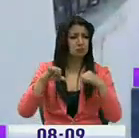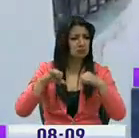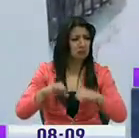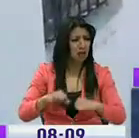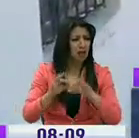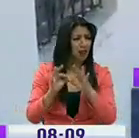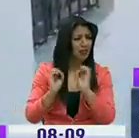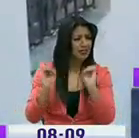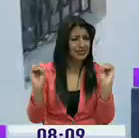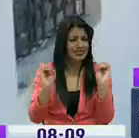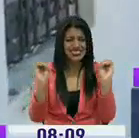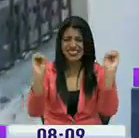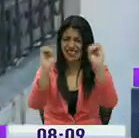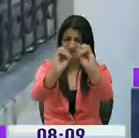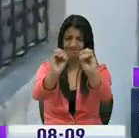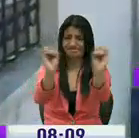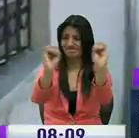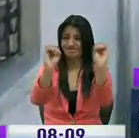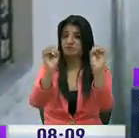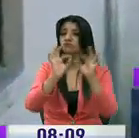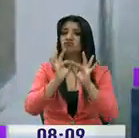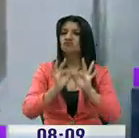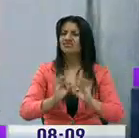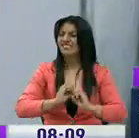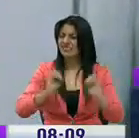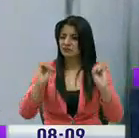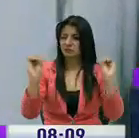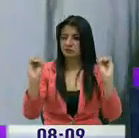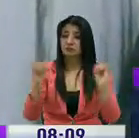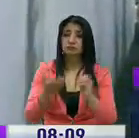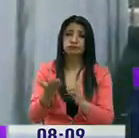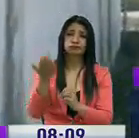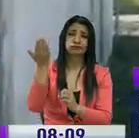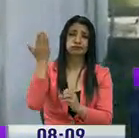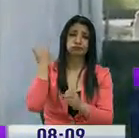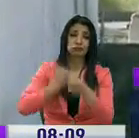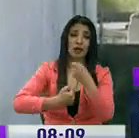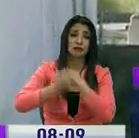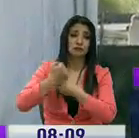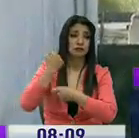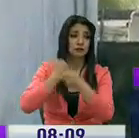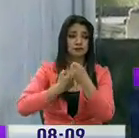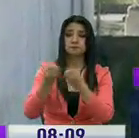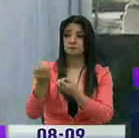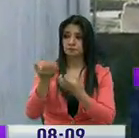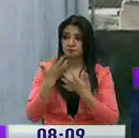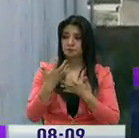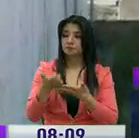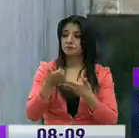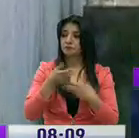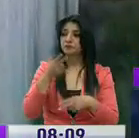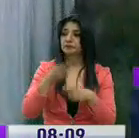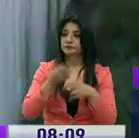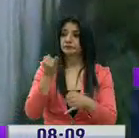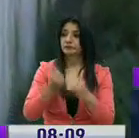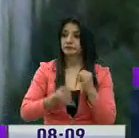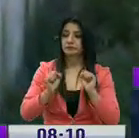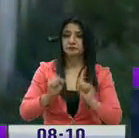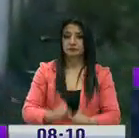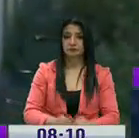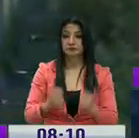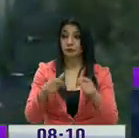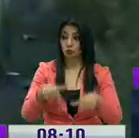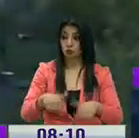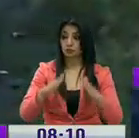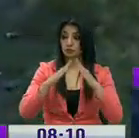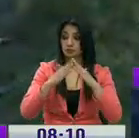mantenido, no ha tenido más bien pues mantenimiento en décadas. Vecino, por favor, ayúdeme con su nombre y apellido. Usted, entiendo, vive